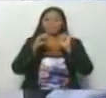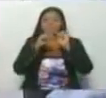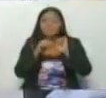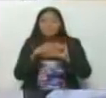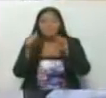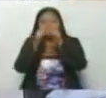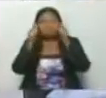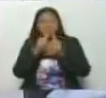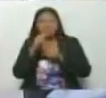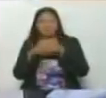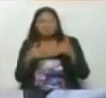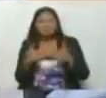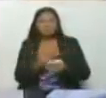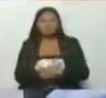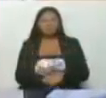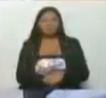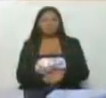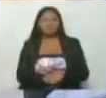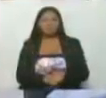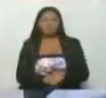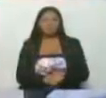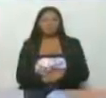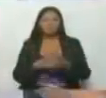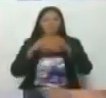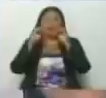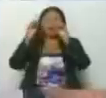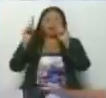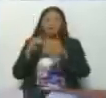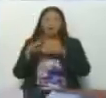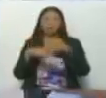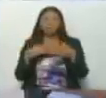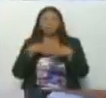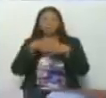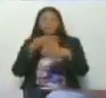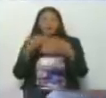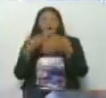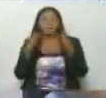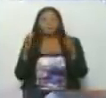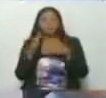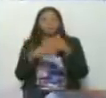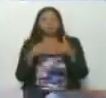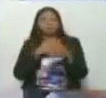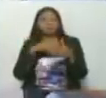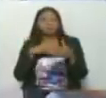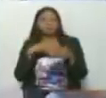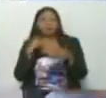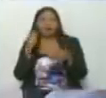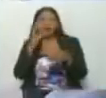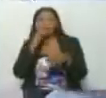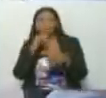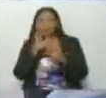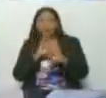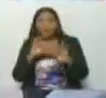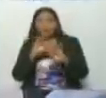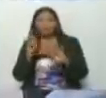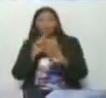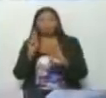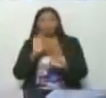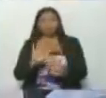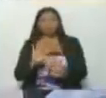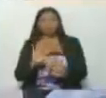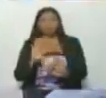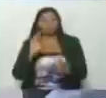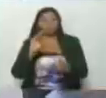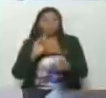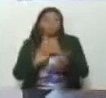sistemática y todas las decisiones en función de los intereses populares no significa que nosotros no estemos haciendo eso sino que en ocasiones